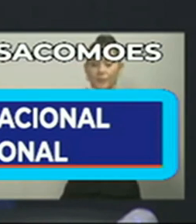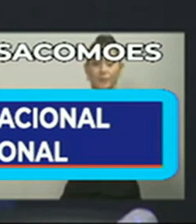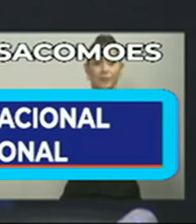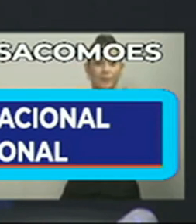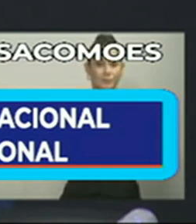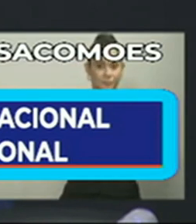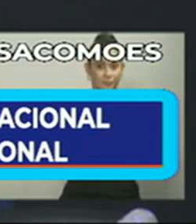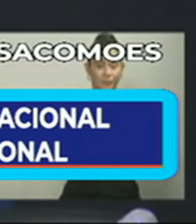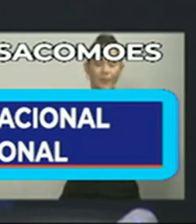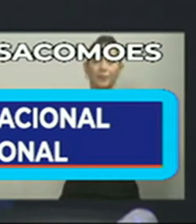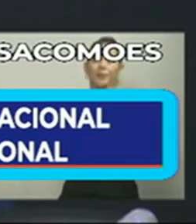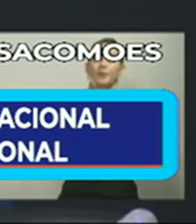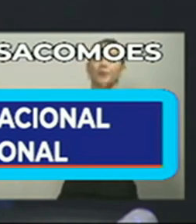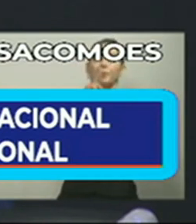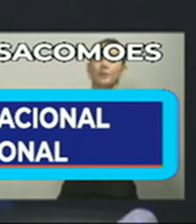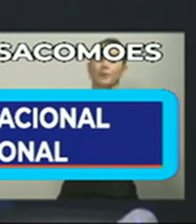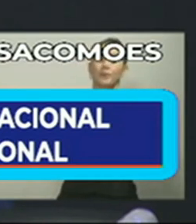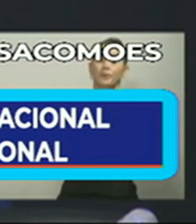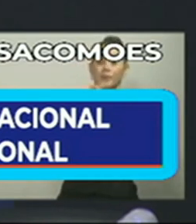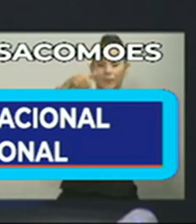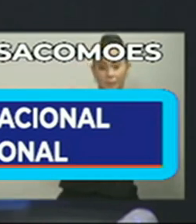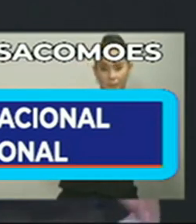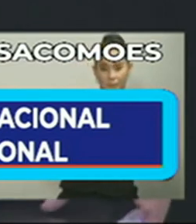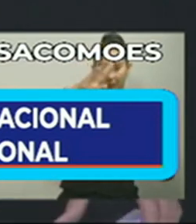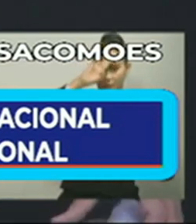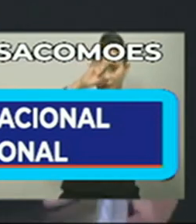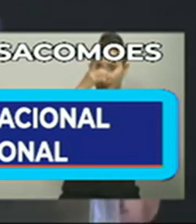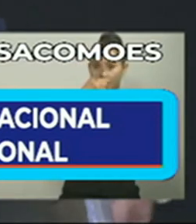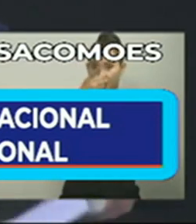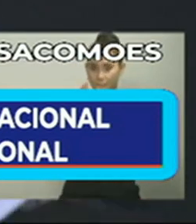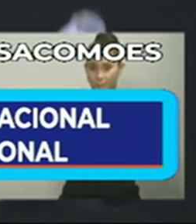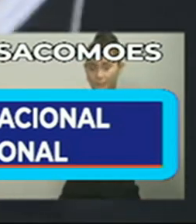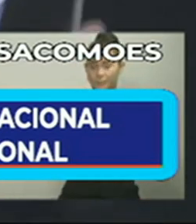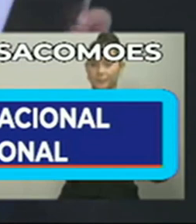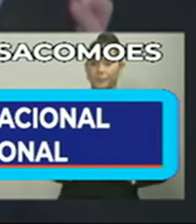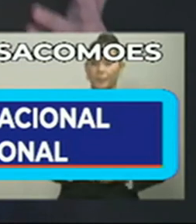la Policía Nacional de la República Dominicana.